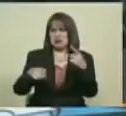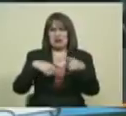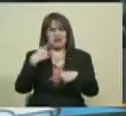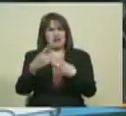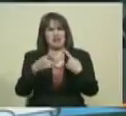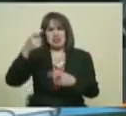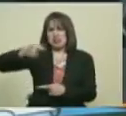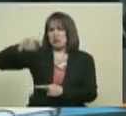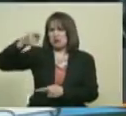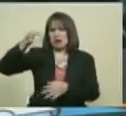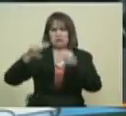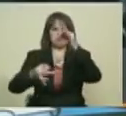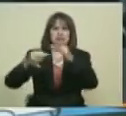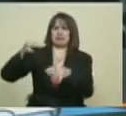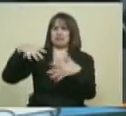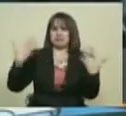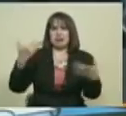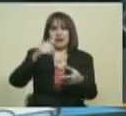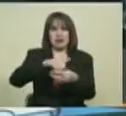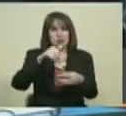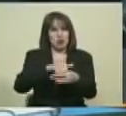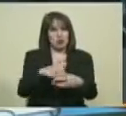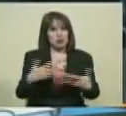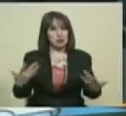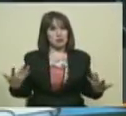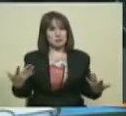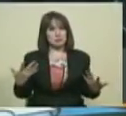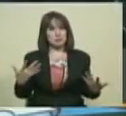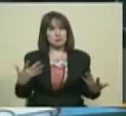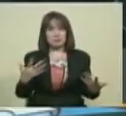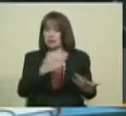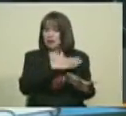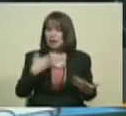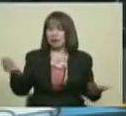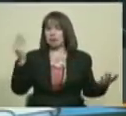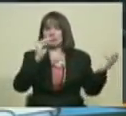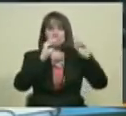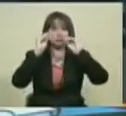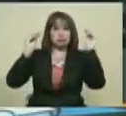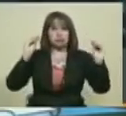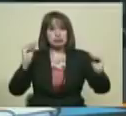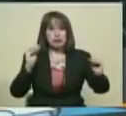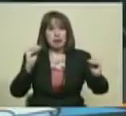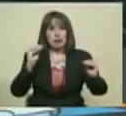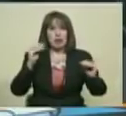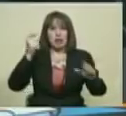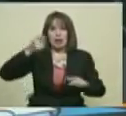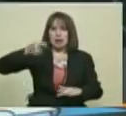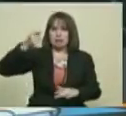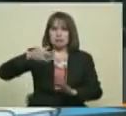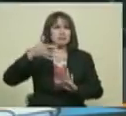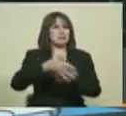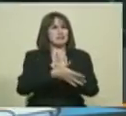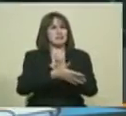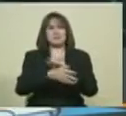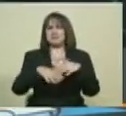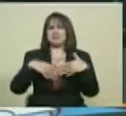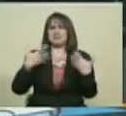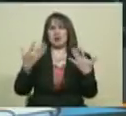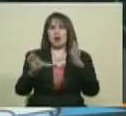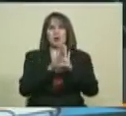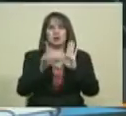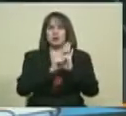tribunal electoral. Queriendo que se convoquen elecciones, se erigen en tribunal electoral o